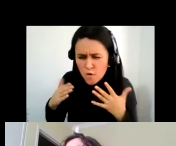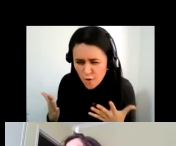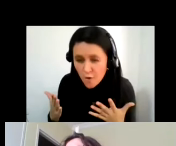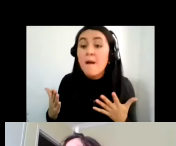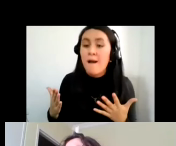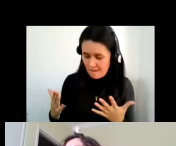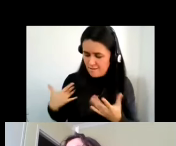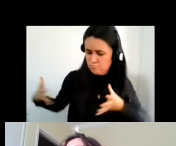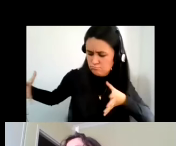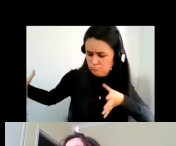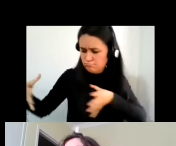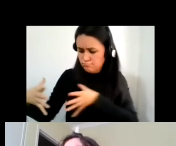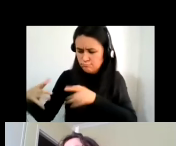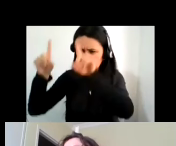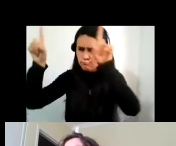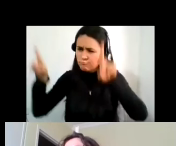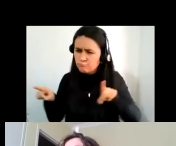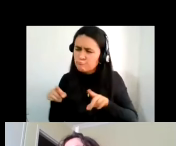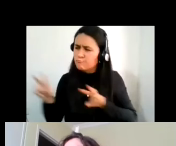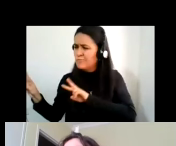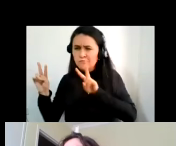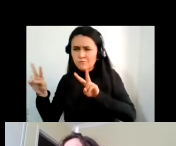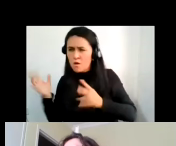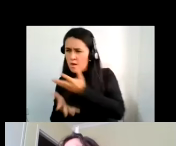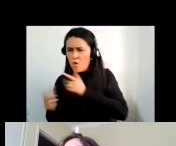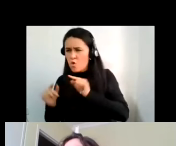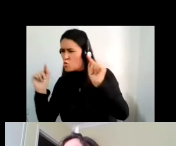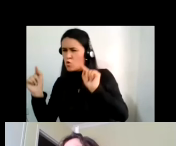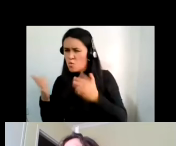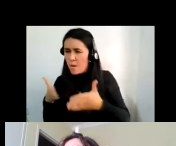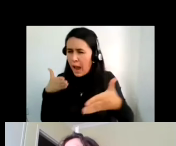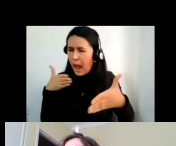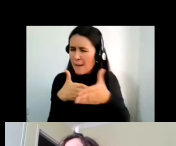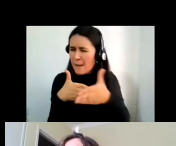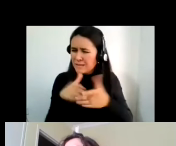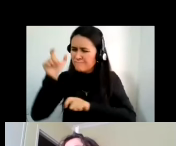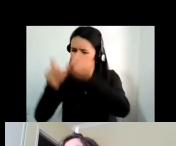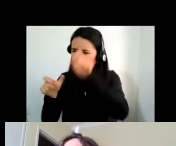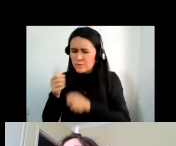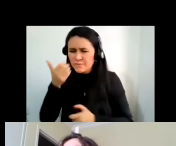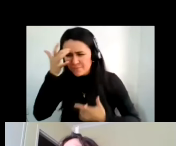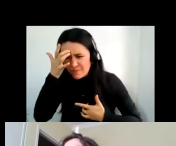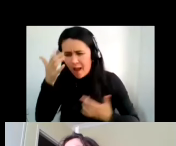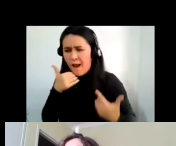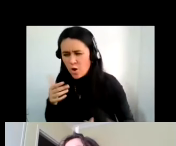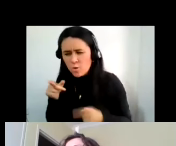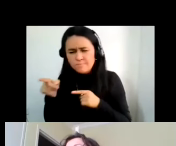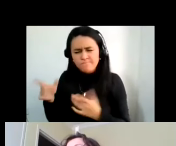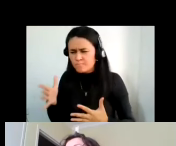Tanahashi para mapear las barreras de acceso para pacientes. Aquí tenemos